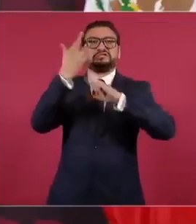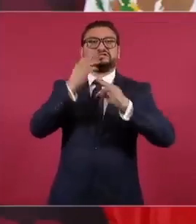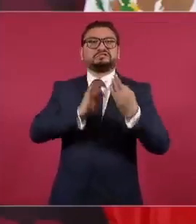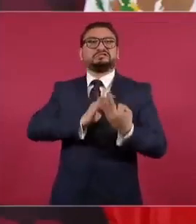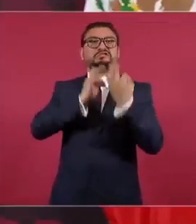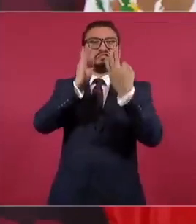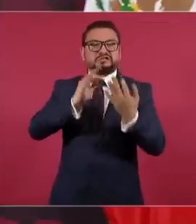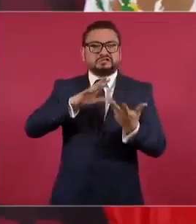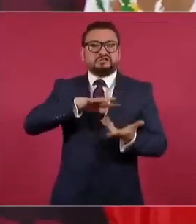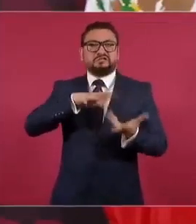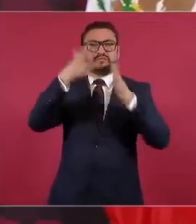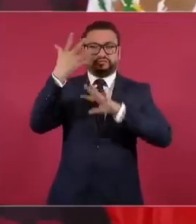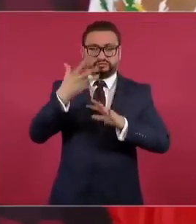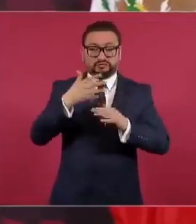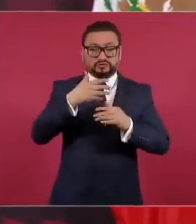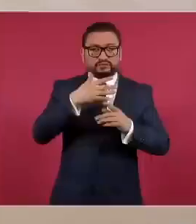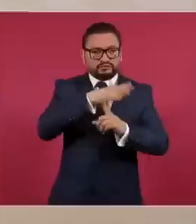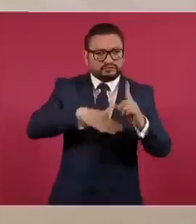la circunstancia,